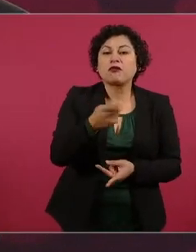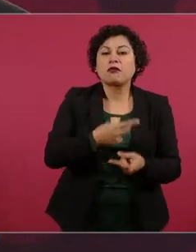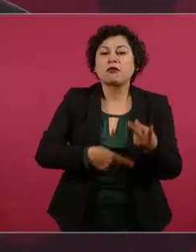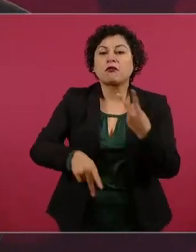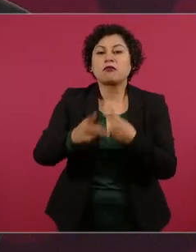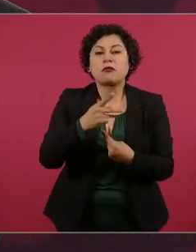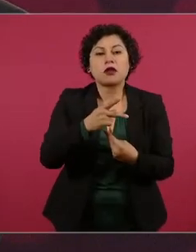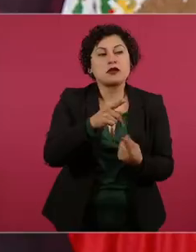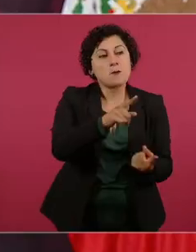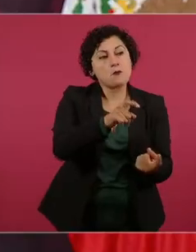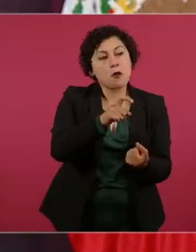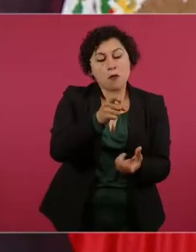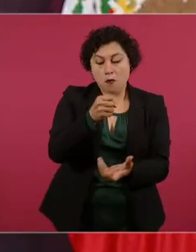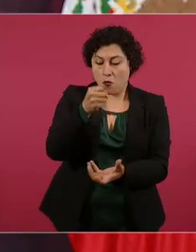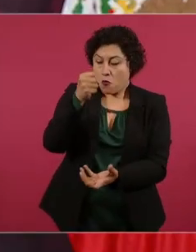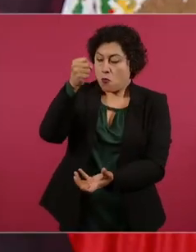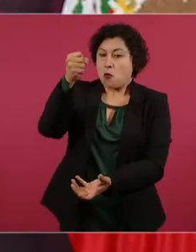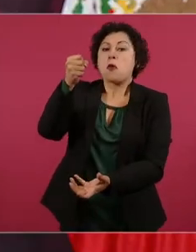les voy a dar un dato.